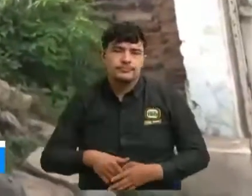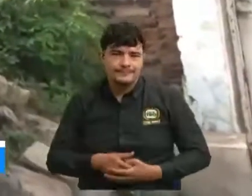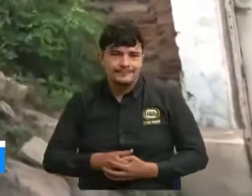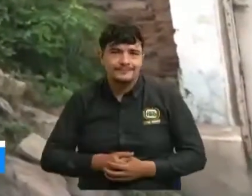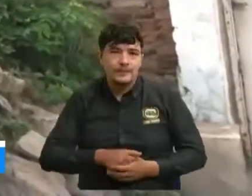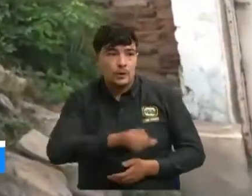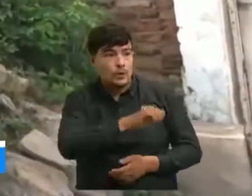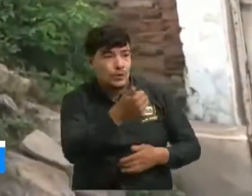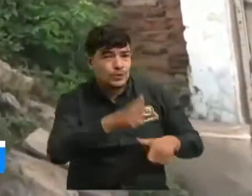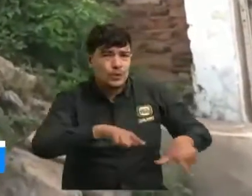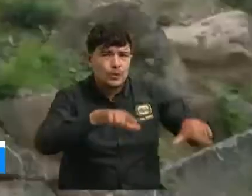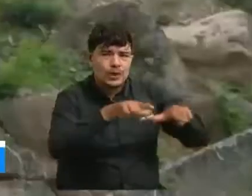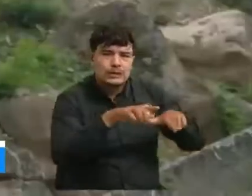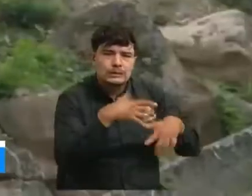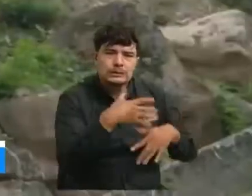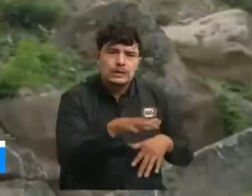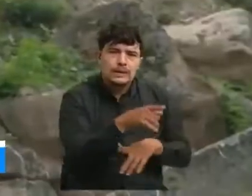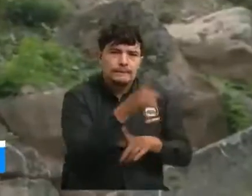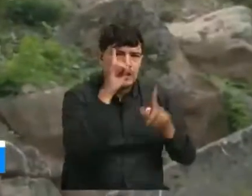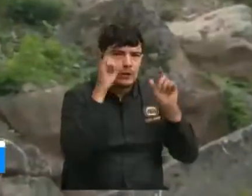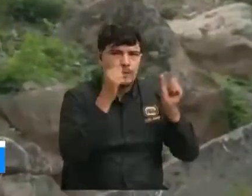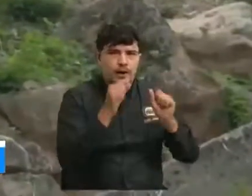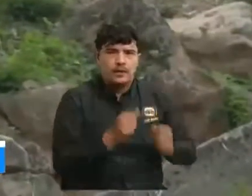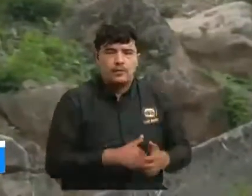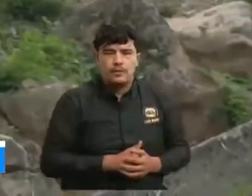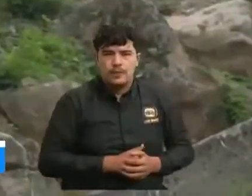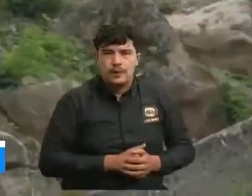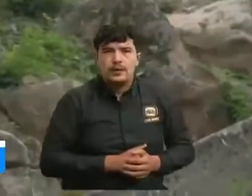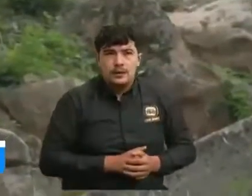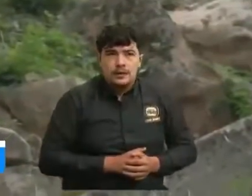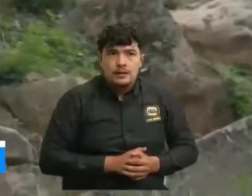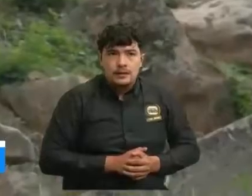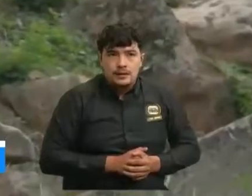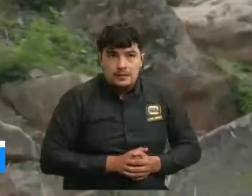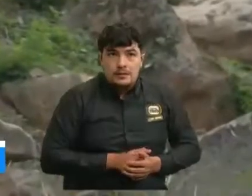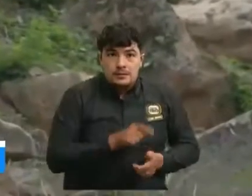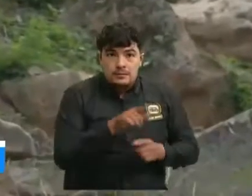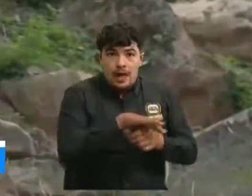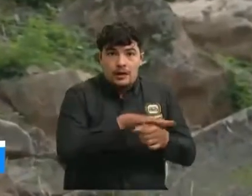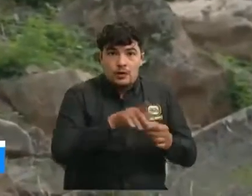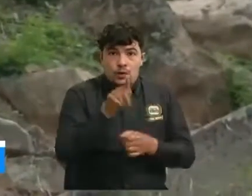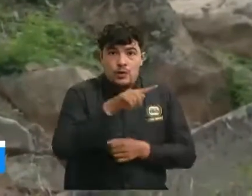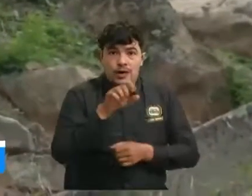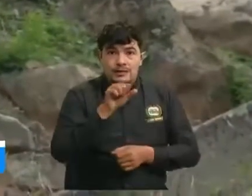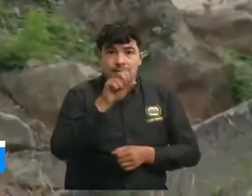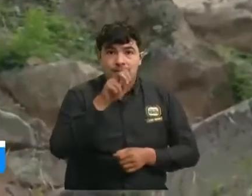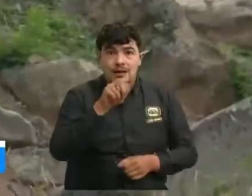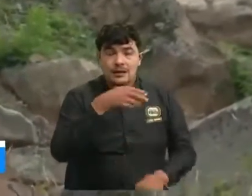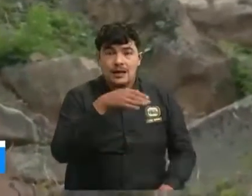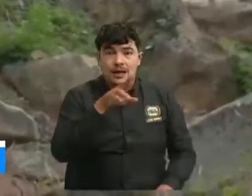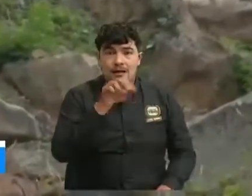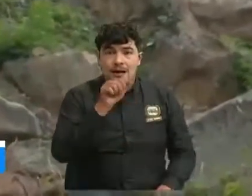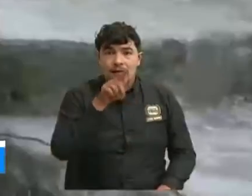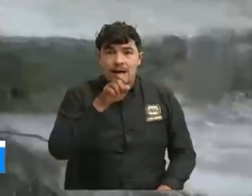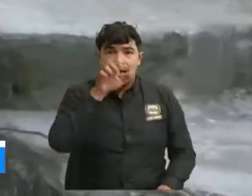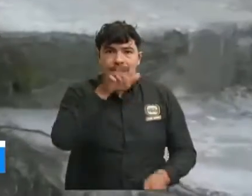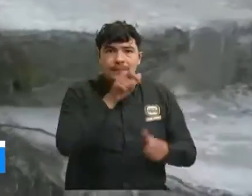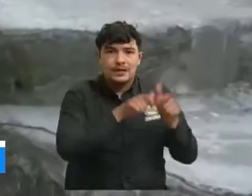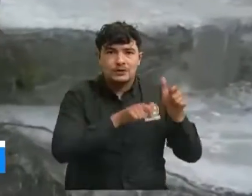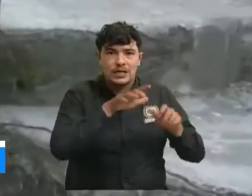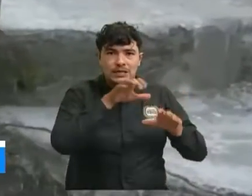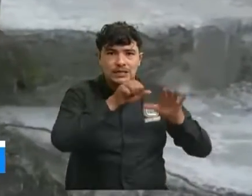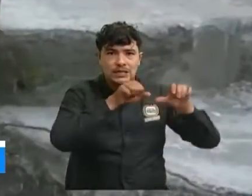preocupación por el alto índice de personas que han invadido la parte alta de san rafael para aclara villamizar presidente del barrio esta